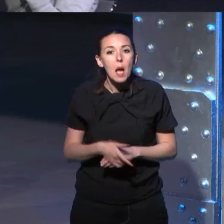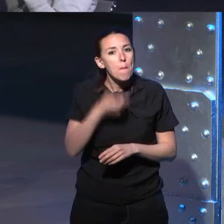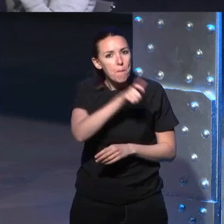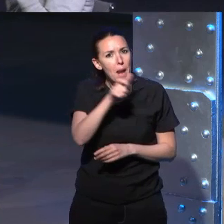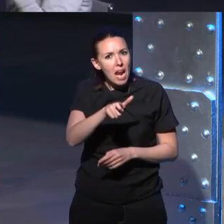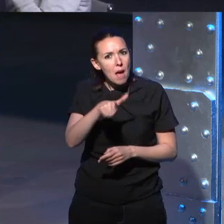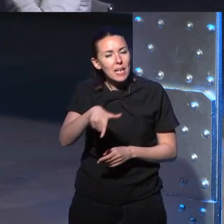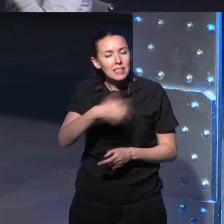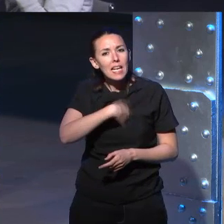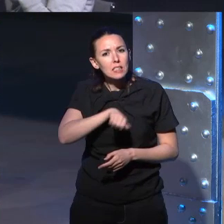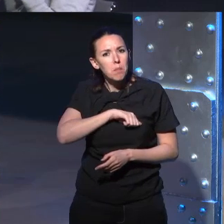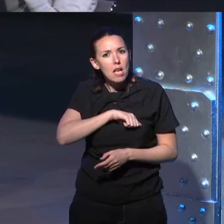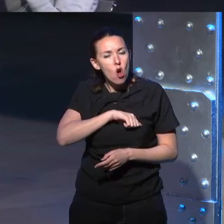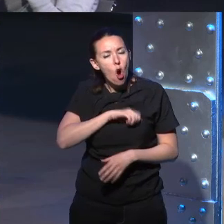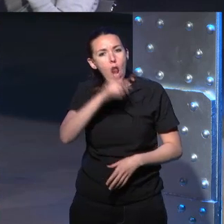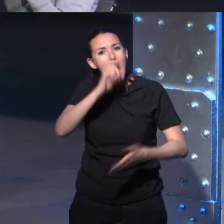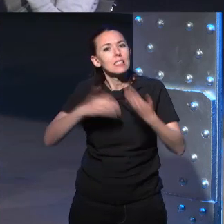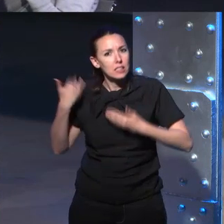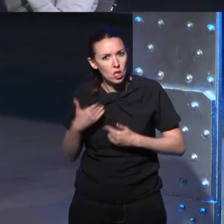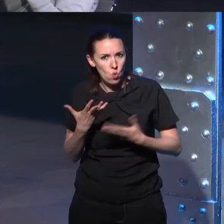español antiguo, muchas de ellas,